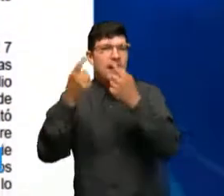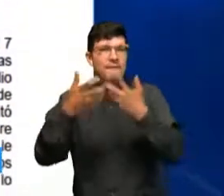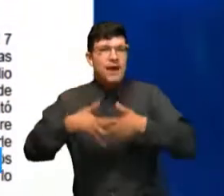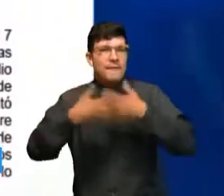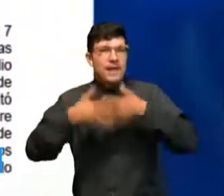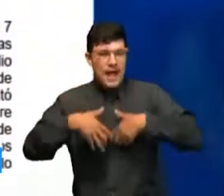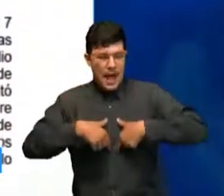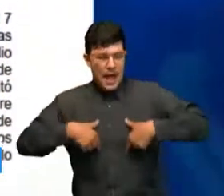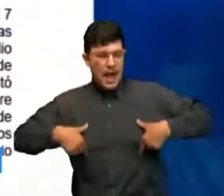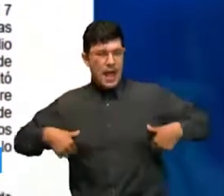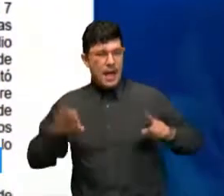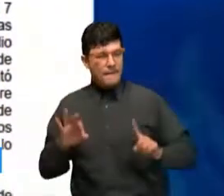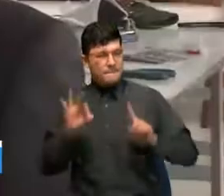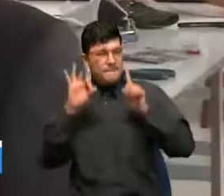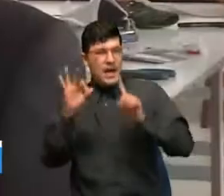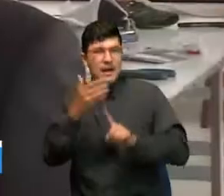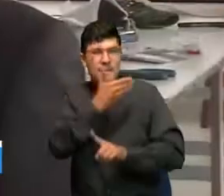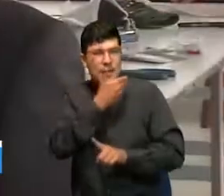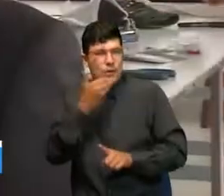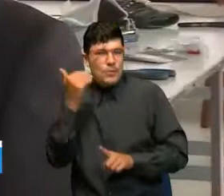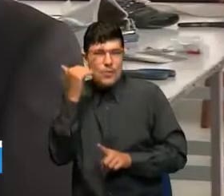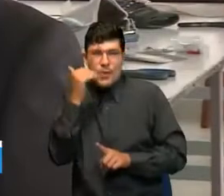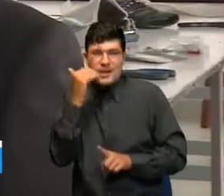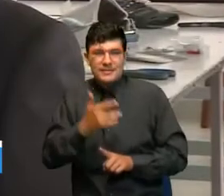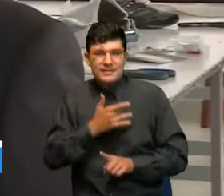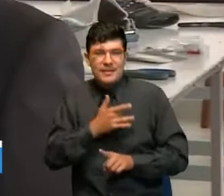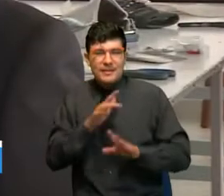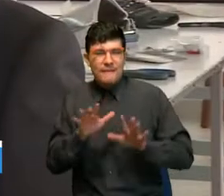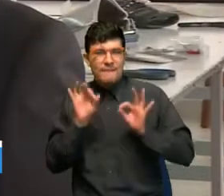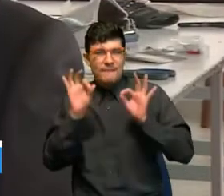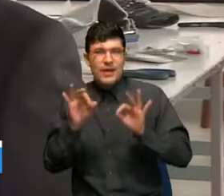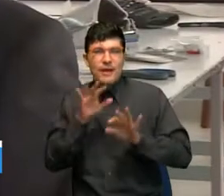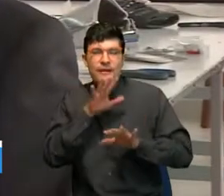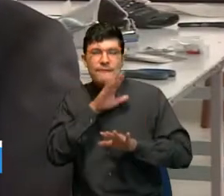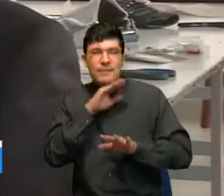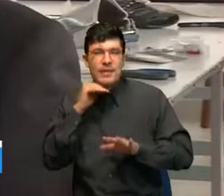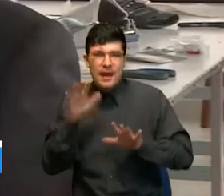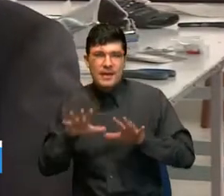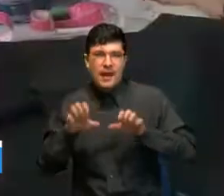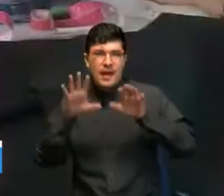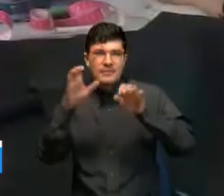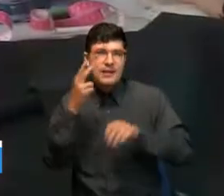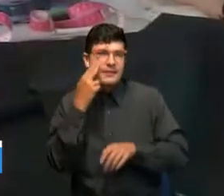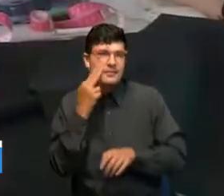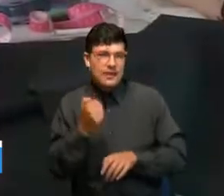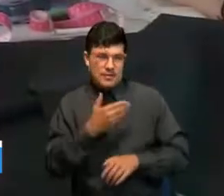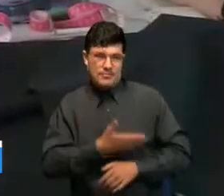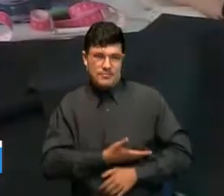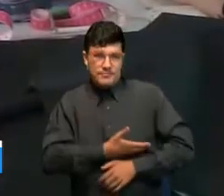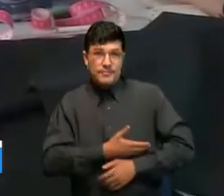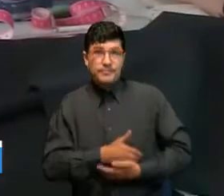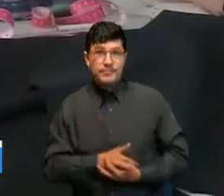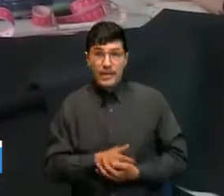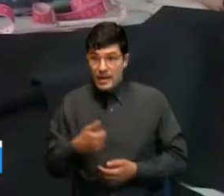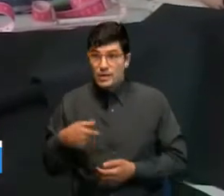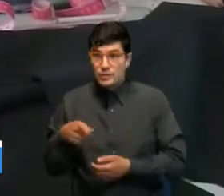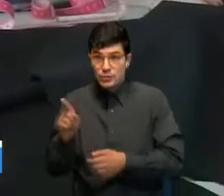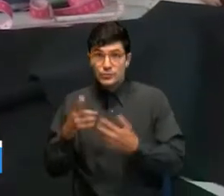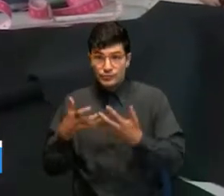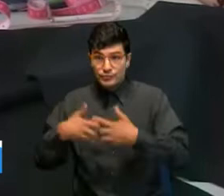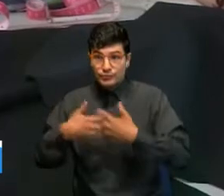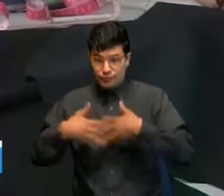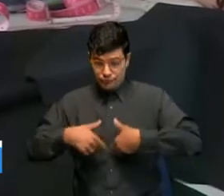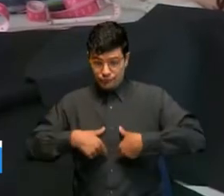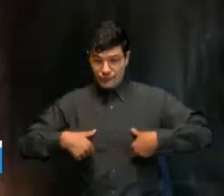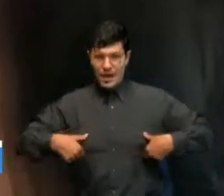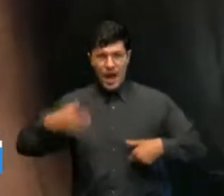casi 3 años en este trámite jurídico, pero al fin y al cabo, pues, el resultado es muy satisfactorio. Este producto es resultado